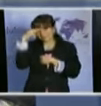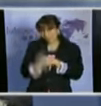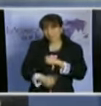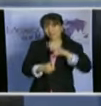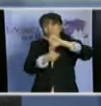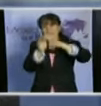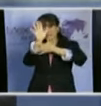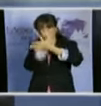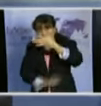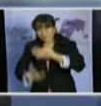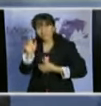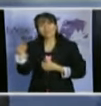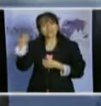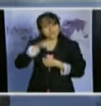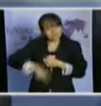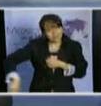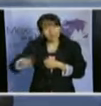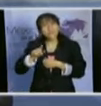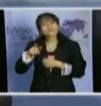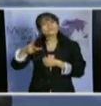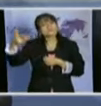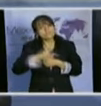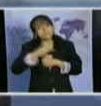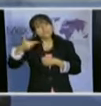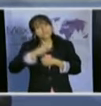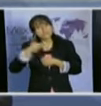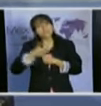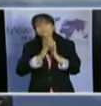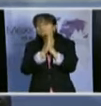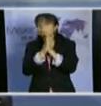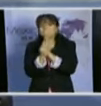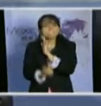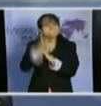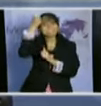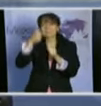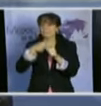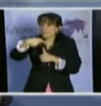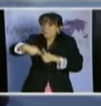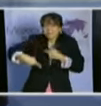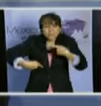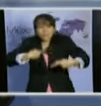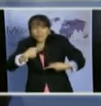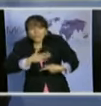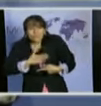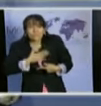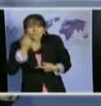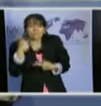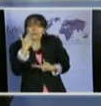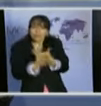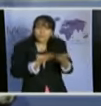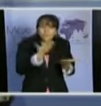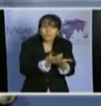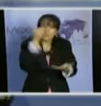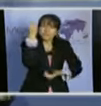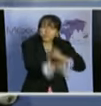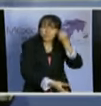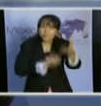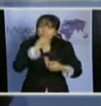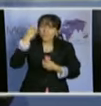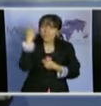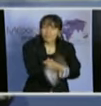necesidad de incorporar la consulta libre, previa e informada en todos los procesos. Eso es una prueba inequívoca de la capacidad